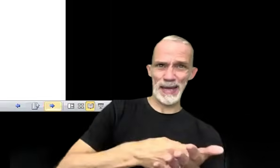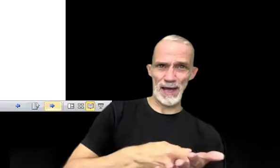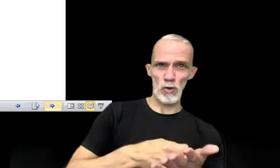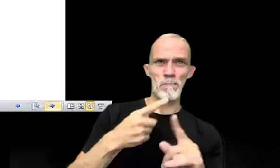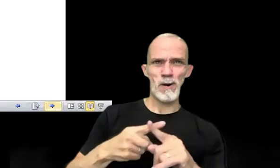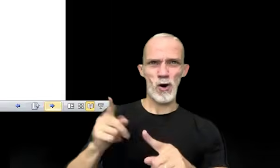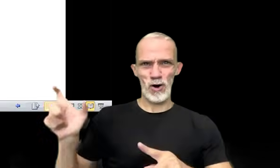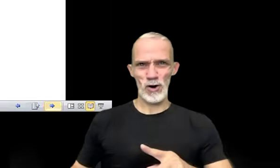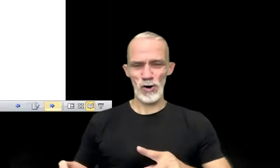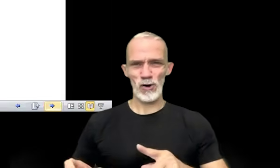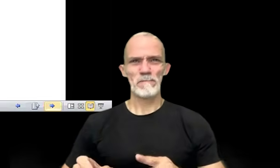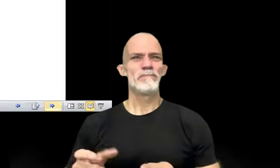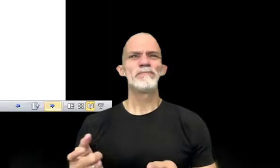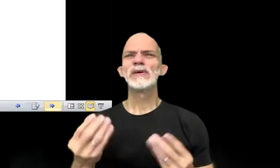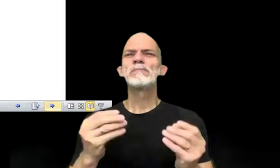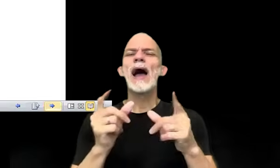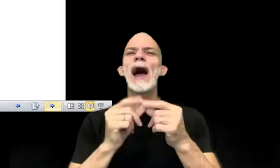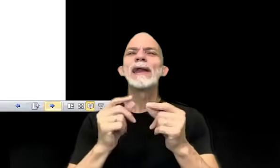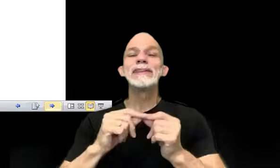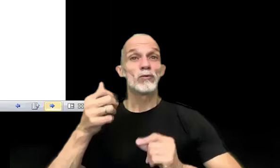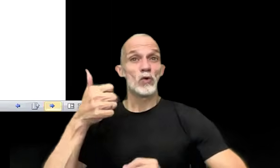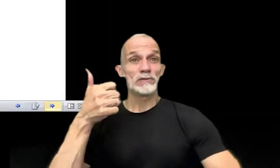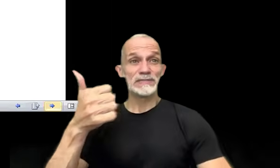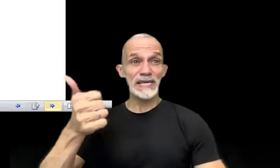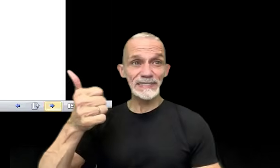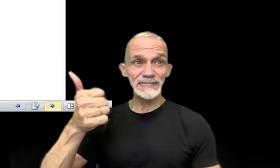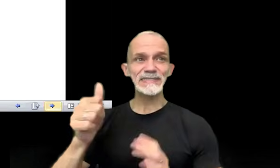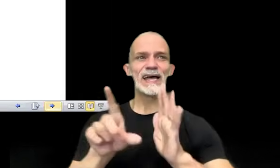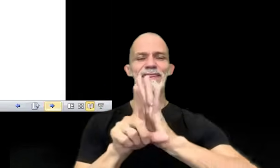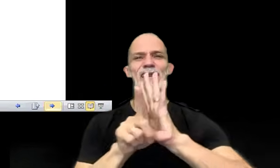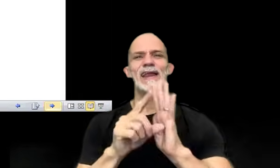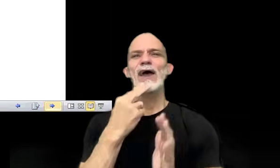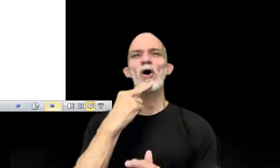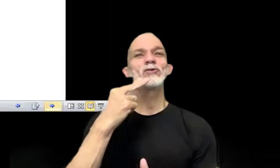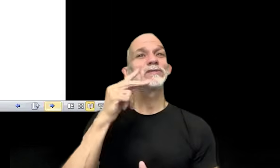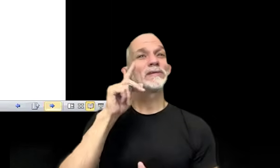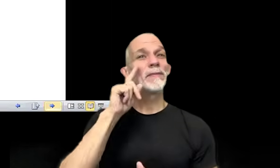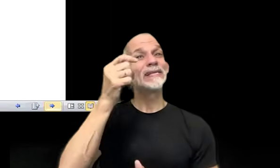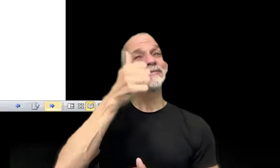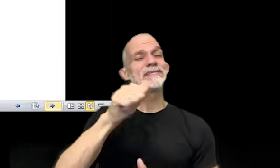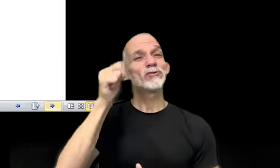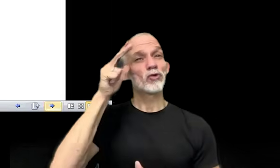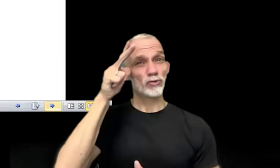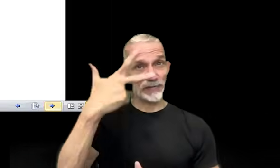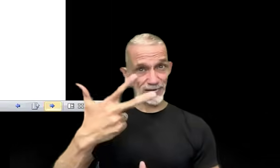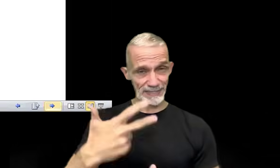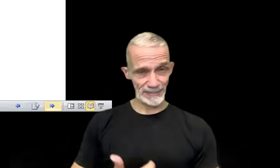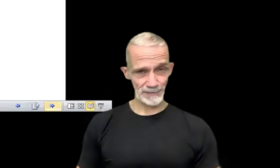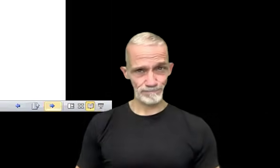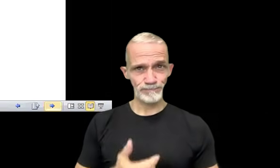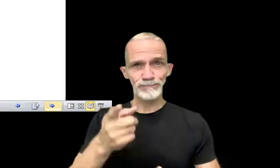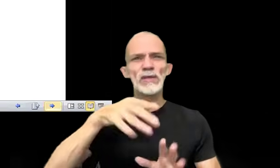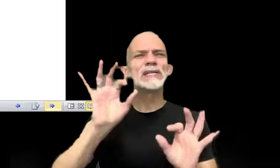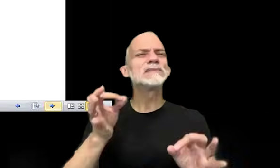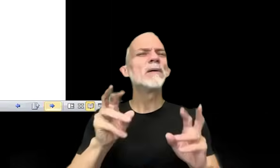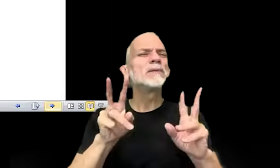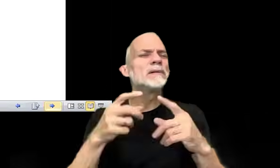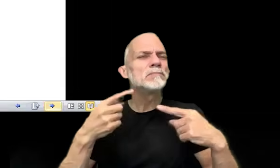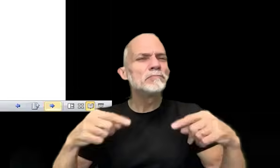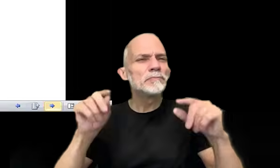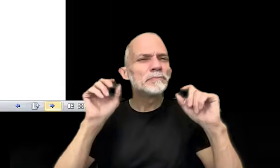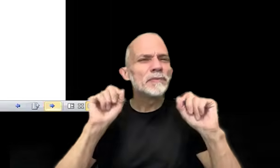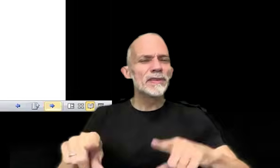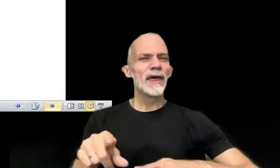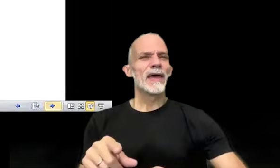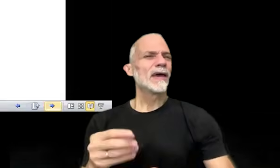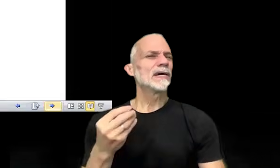¿sí? Lo vamos a tener definido en el artículo 6 de la Ley 11.683. Ustedes saben que las